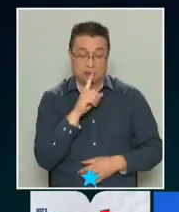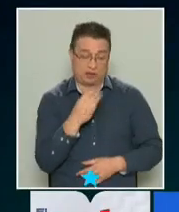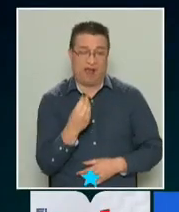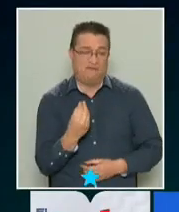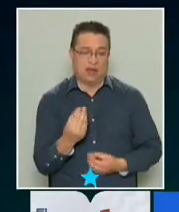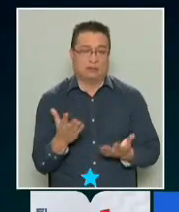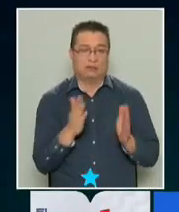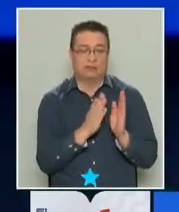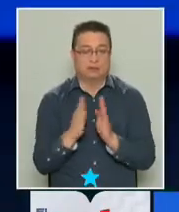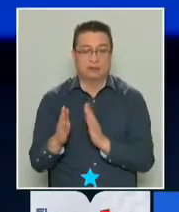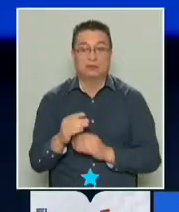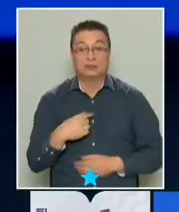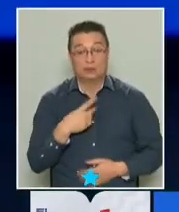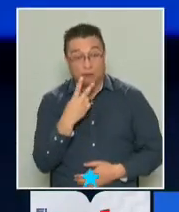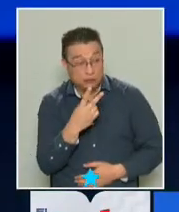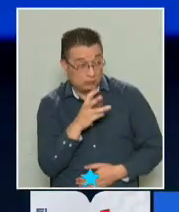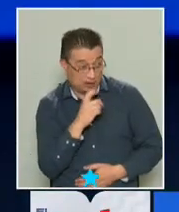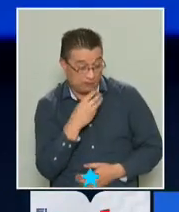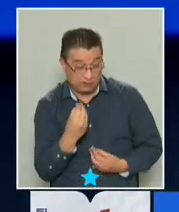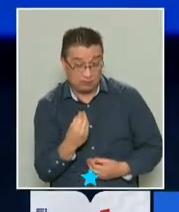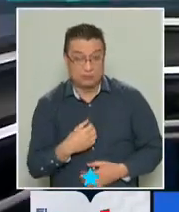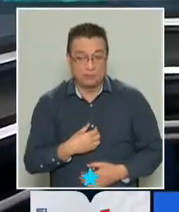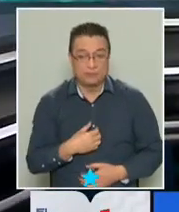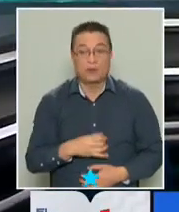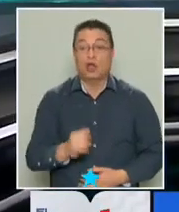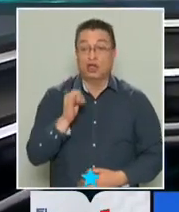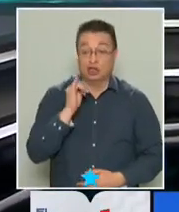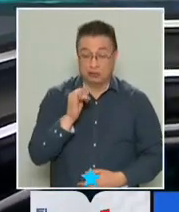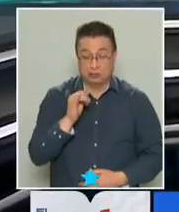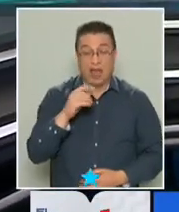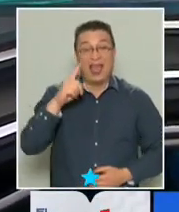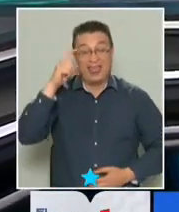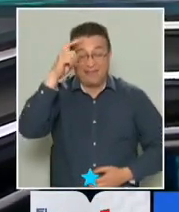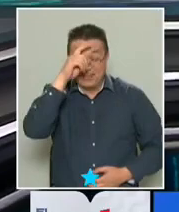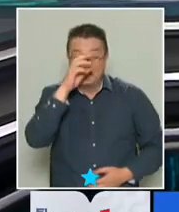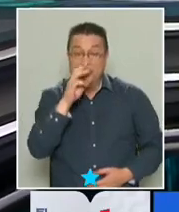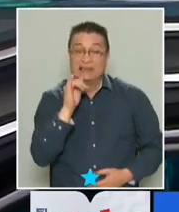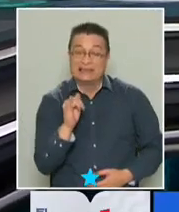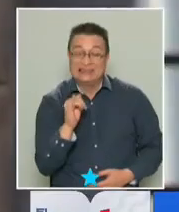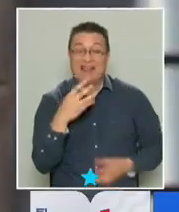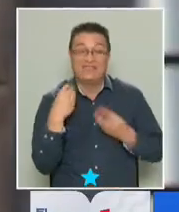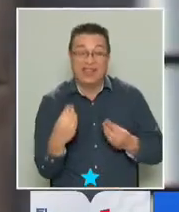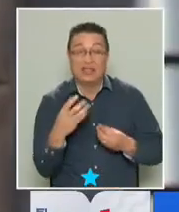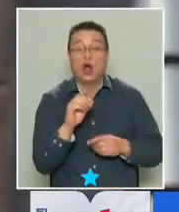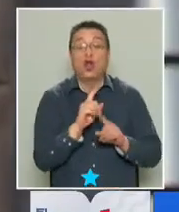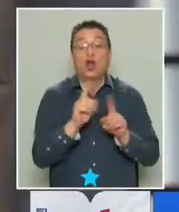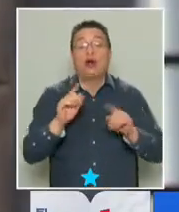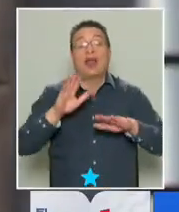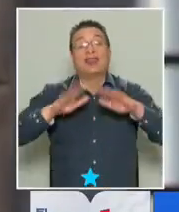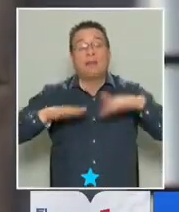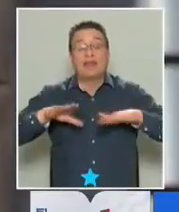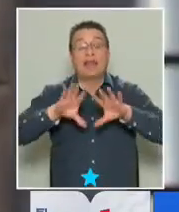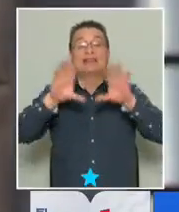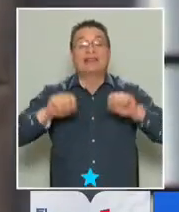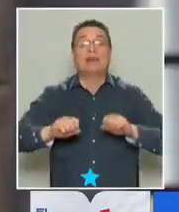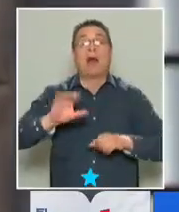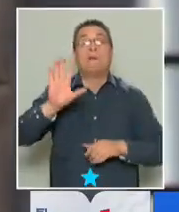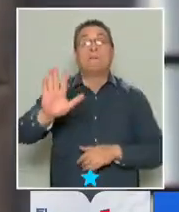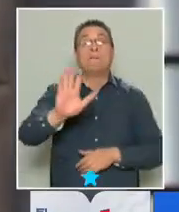correcta eso me no es correctamente es difícil decir que es correcto no va porque depende el sistema que adopte capa y en